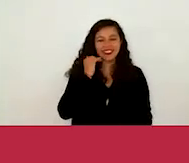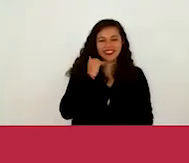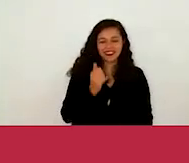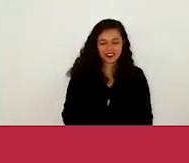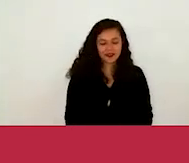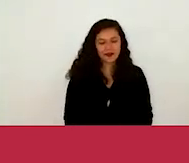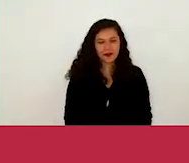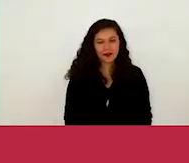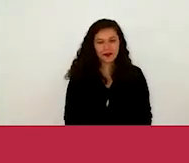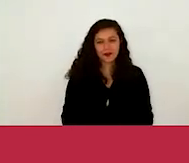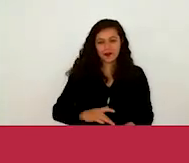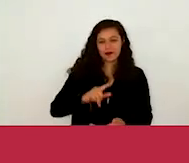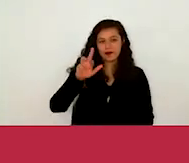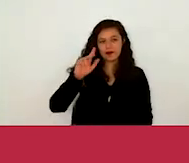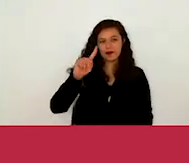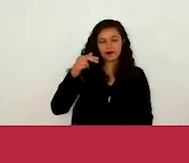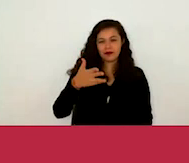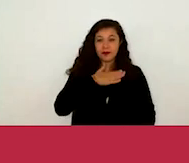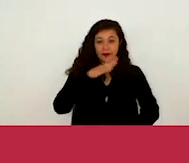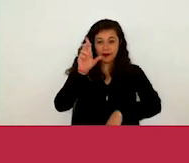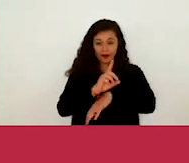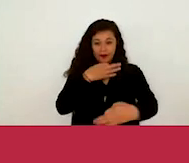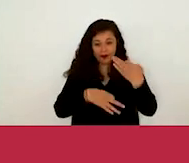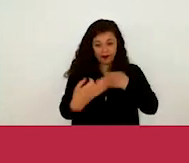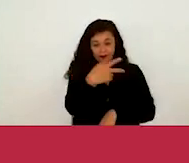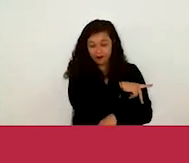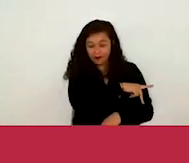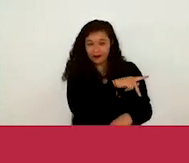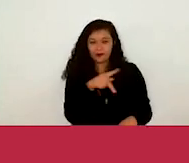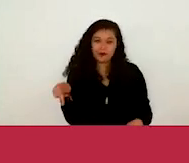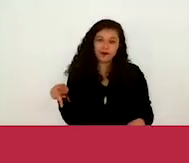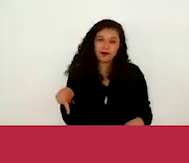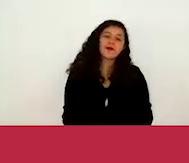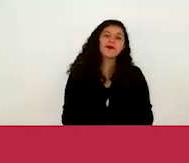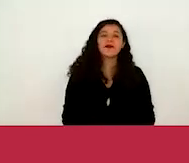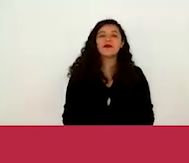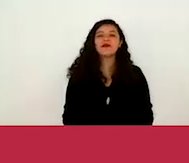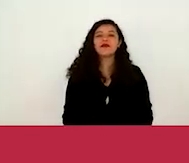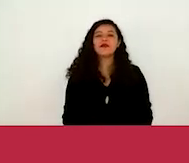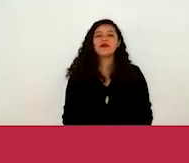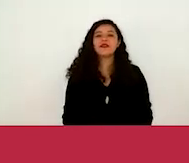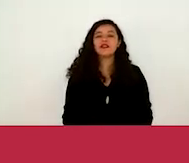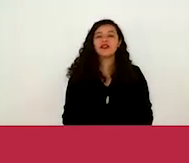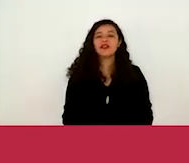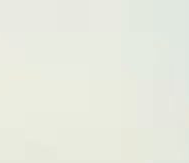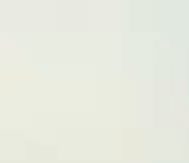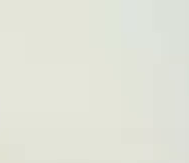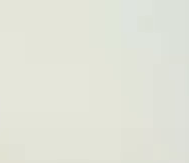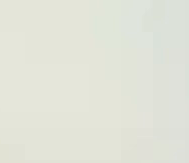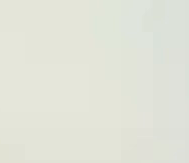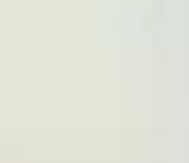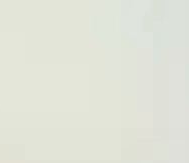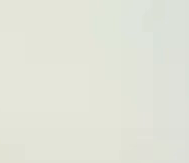gracias bueno pues muy buenos días buenos días a todos bueno ya me presento aquí la licenciada ruth